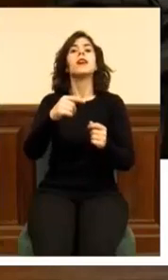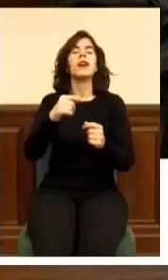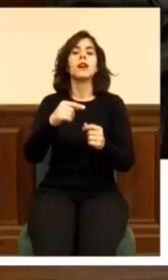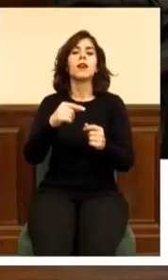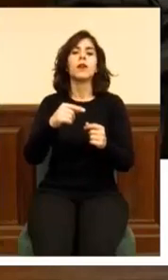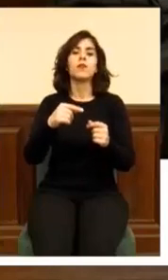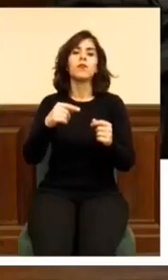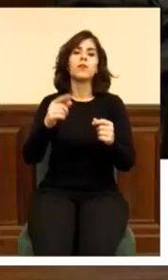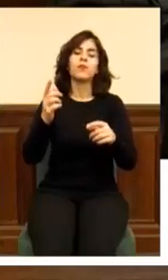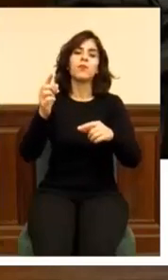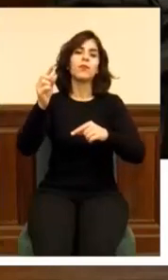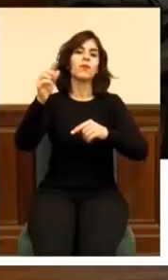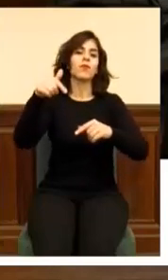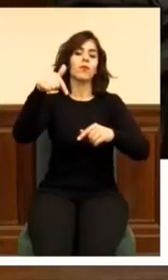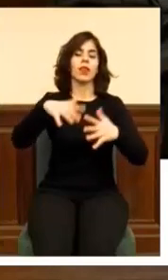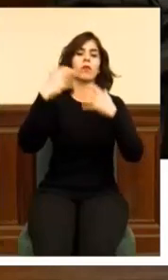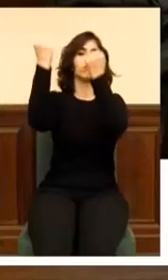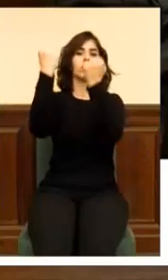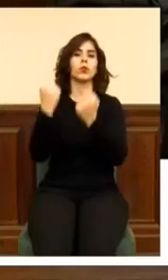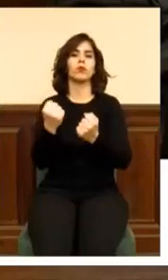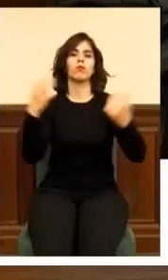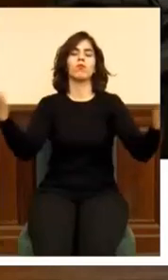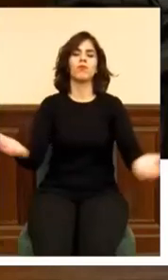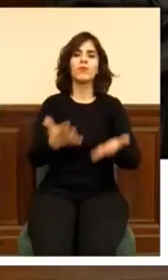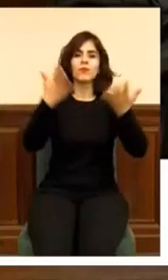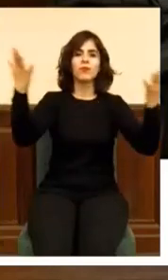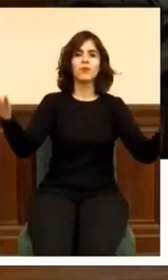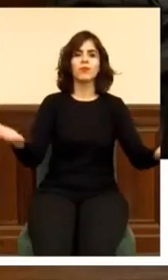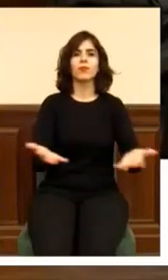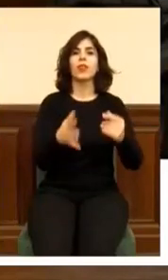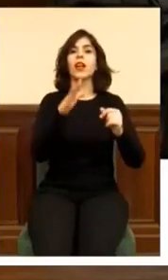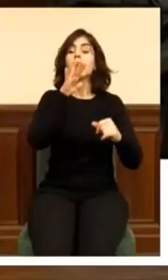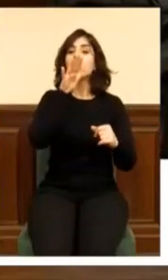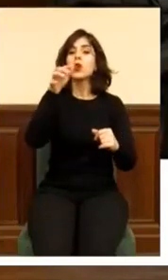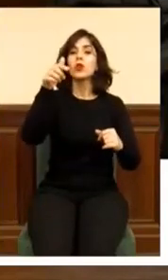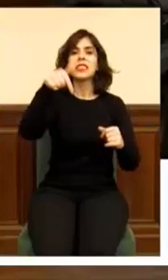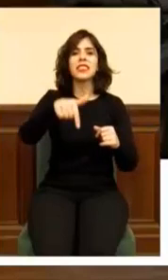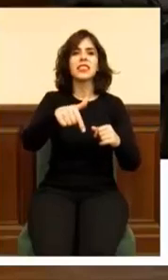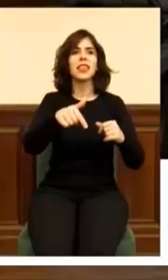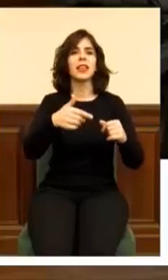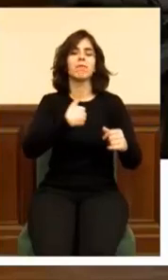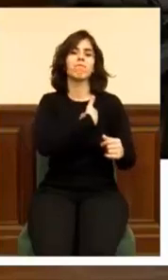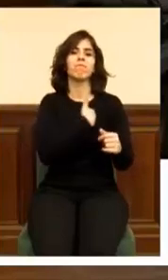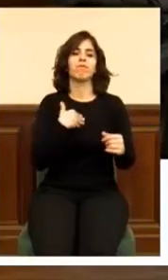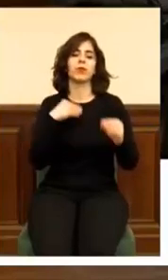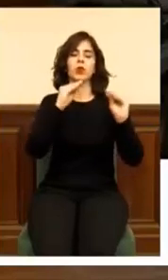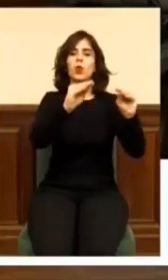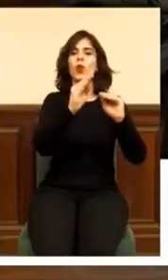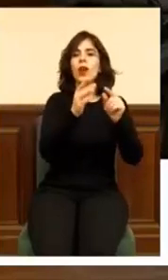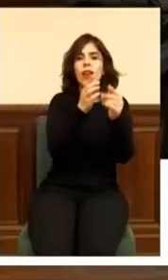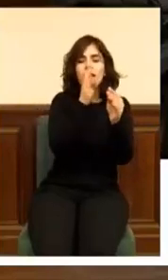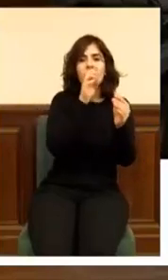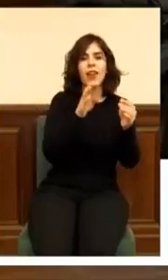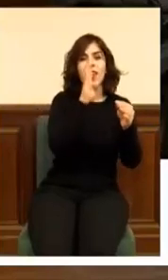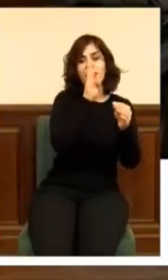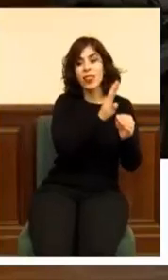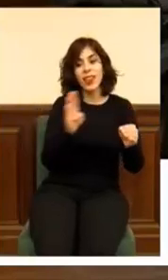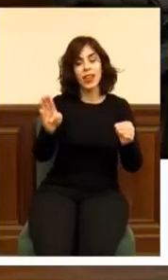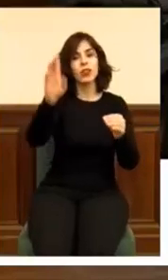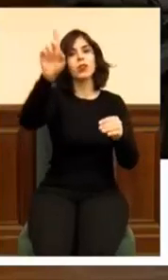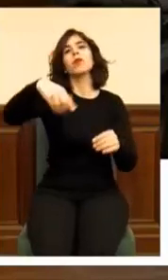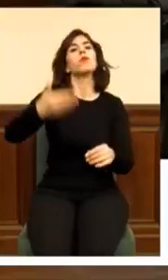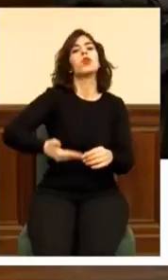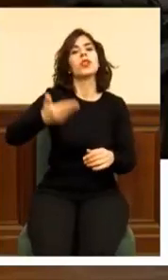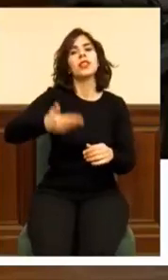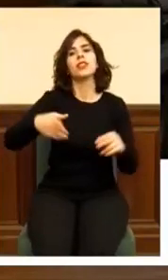y promovida desde las instituciones, porque creemos que además juega un papel indirecto muy importante también, que tiene que ver